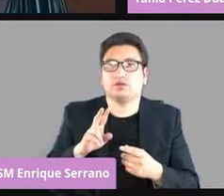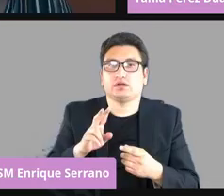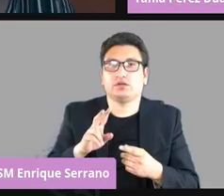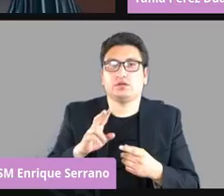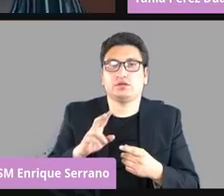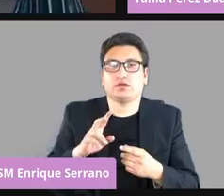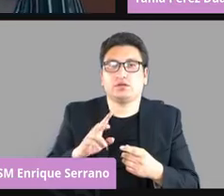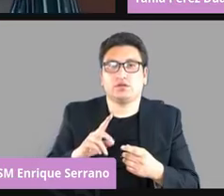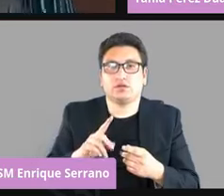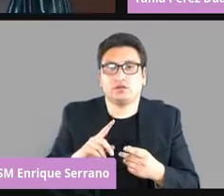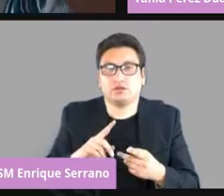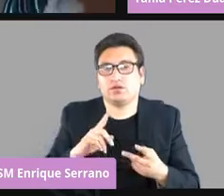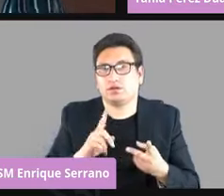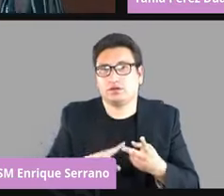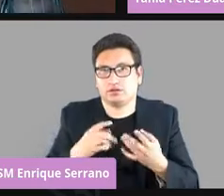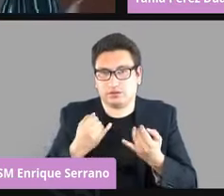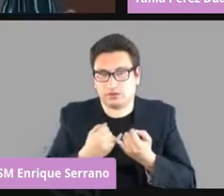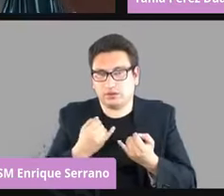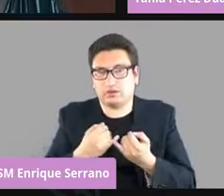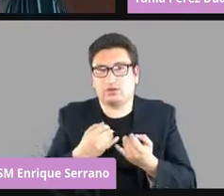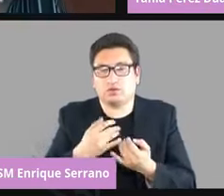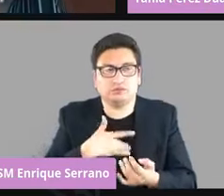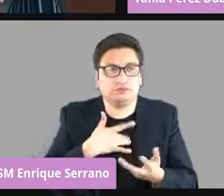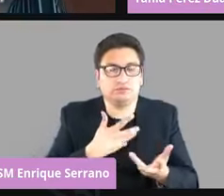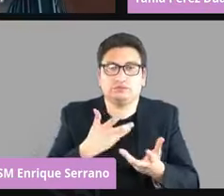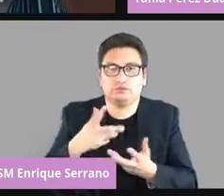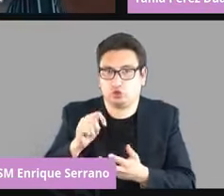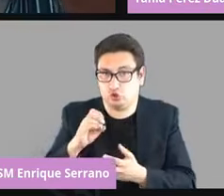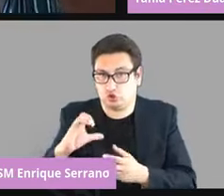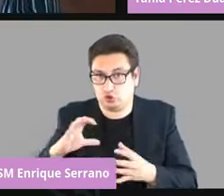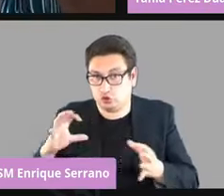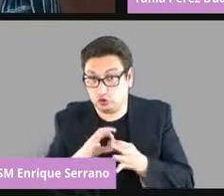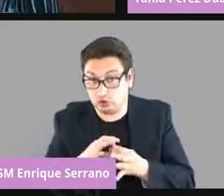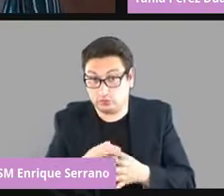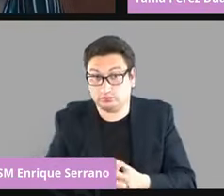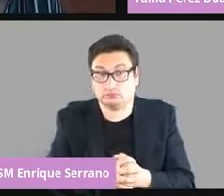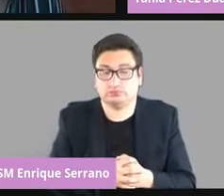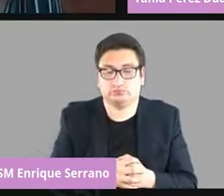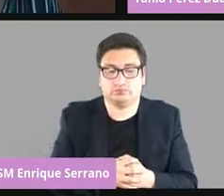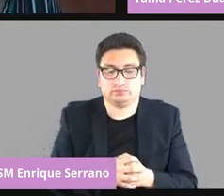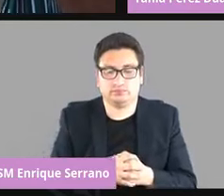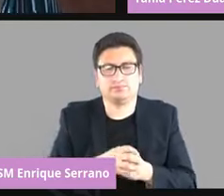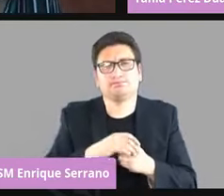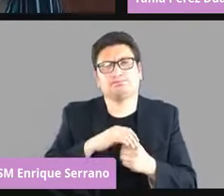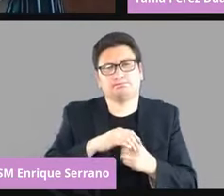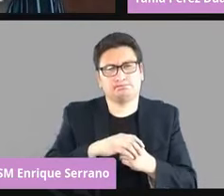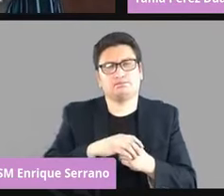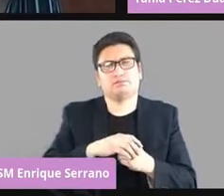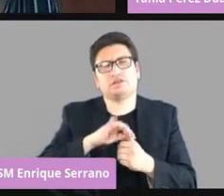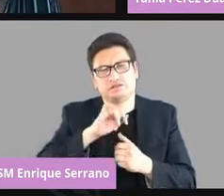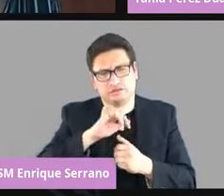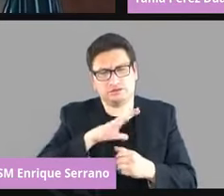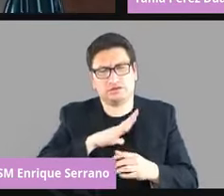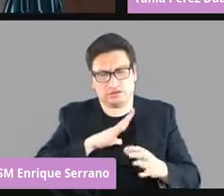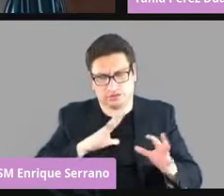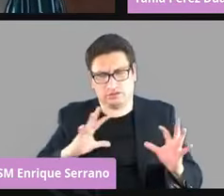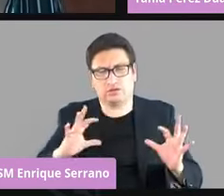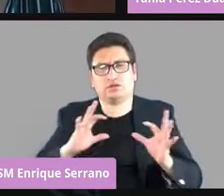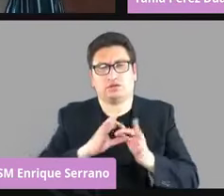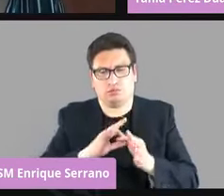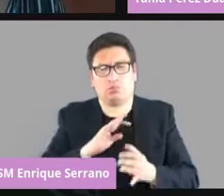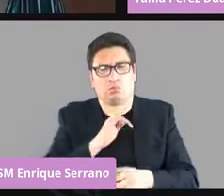la sobredotación, tienen relación con el TOC? Es la pregunta. Sí hay una comorbilidad, O sea, sí